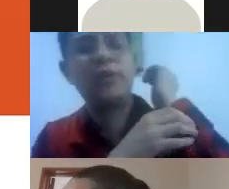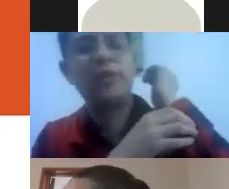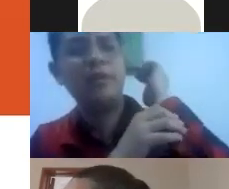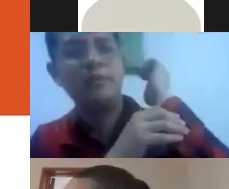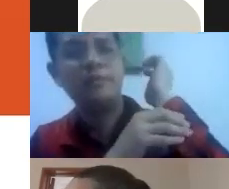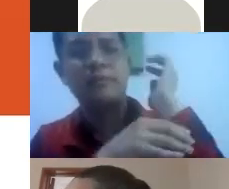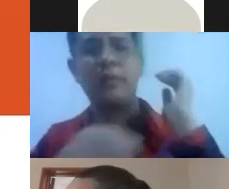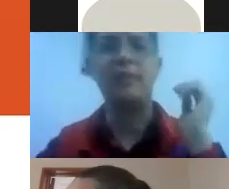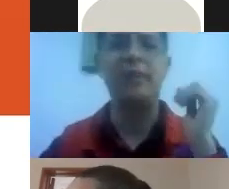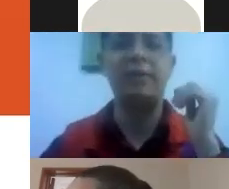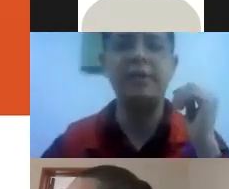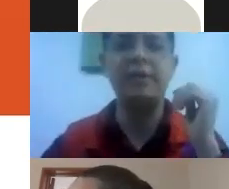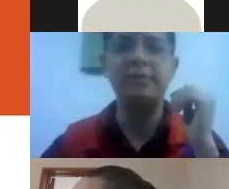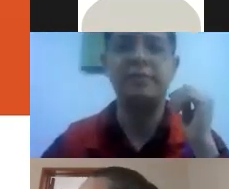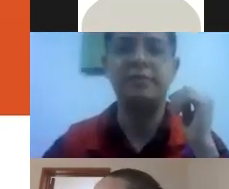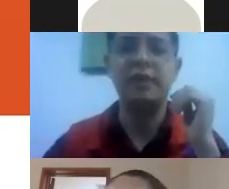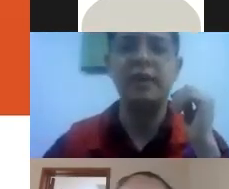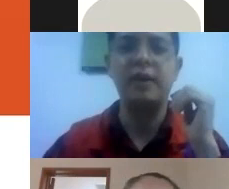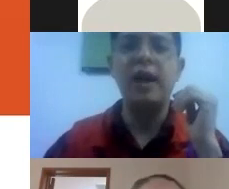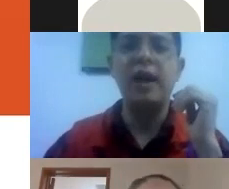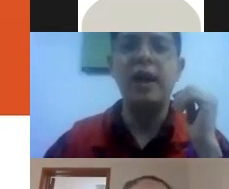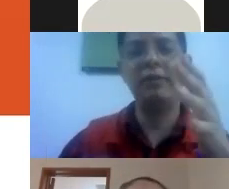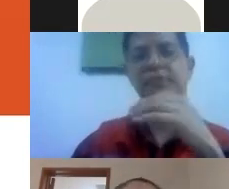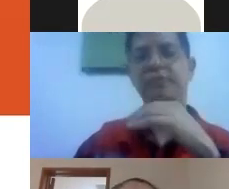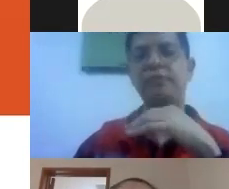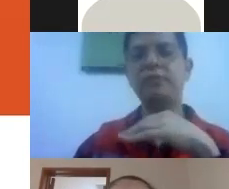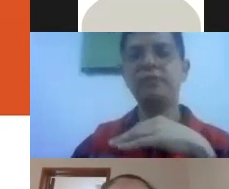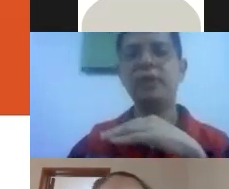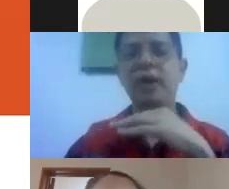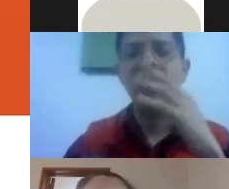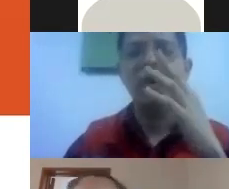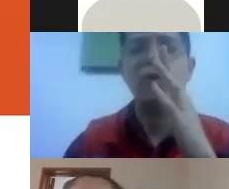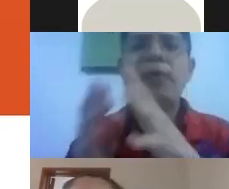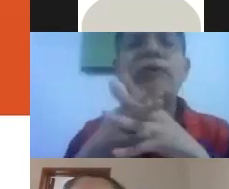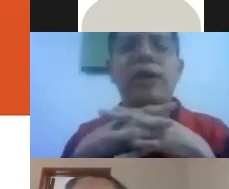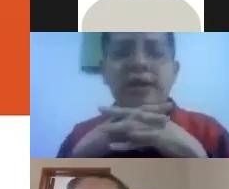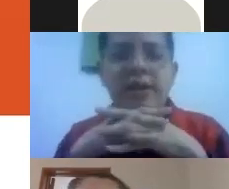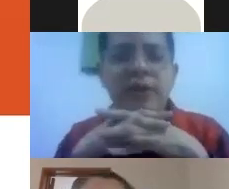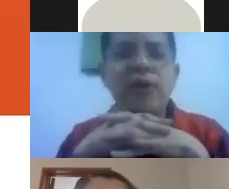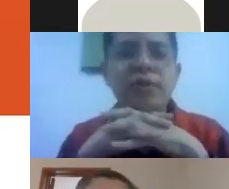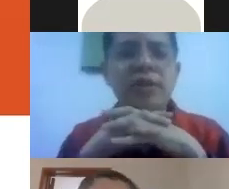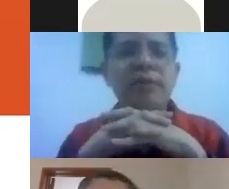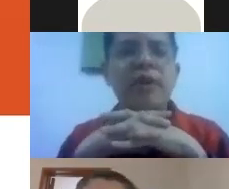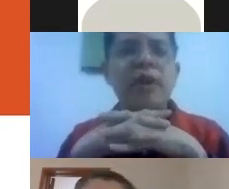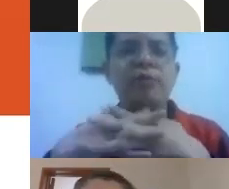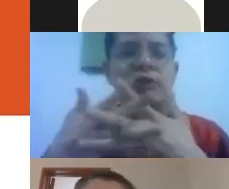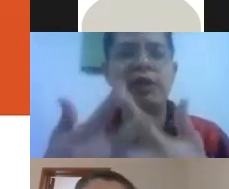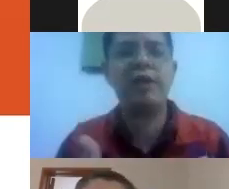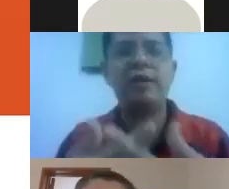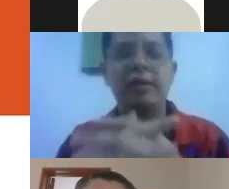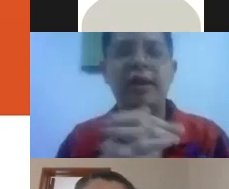todo el tejido. ¿De acuerdo? Ahora bien, ¿cómo se les ocurre a ustedes que